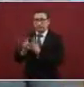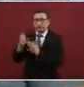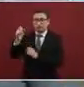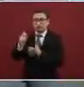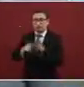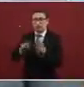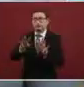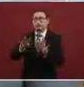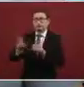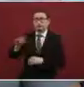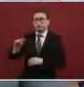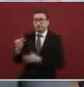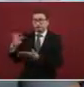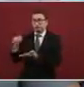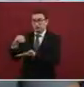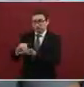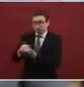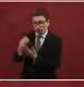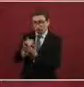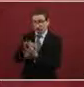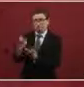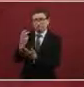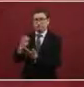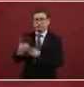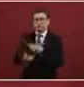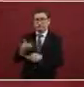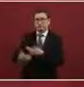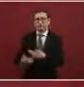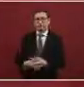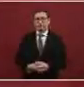del 78 que, sin la menor duda, habrían